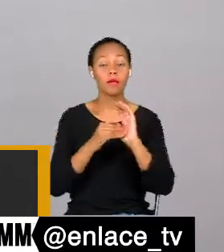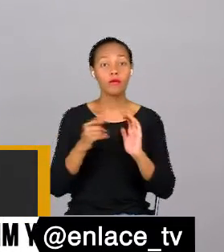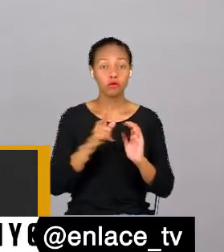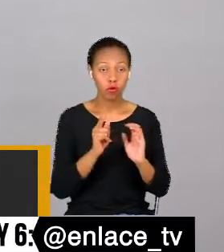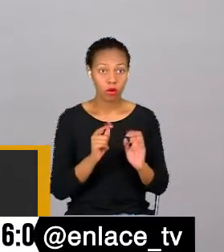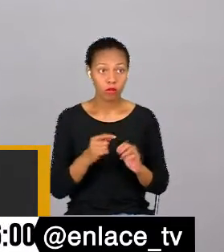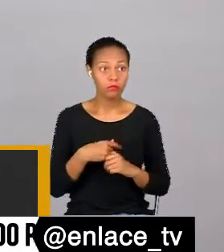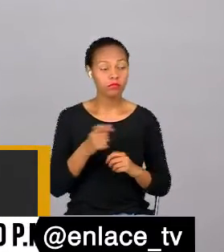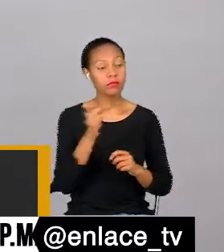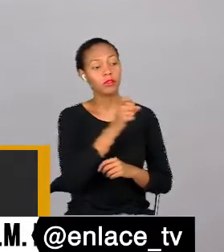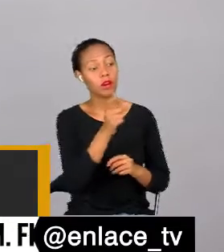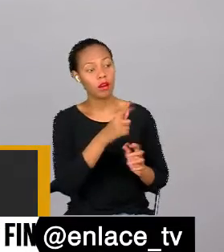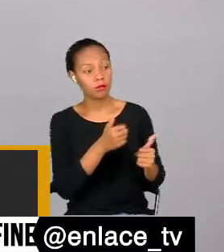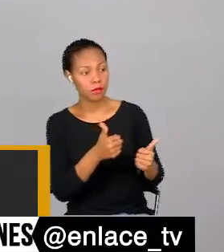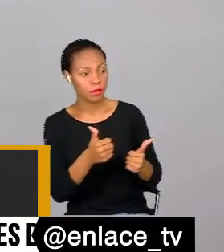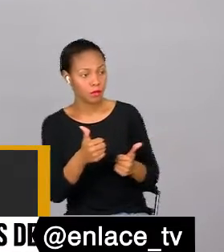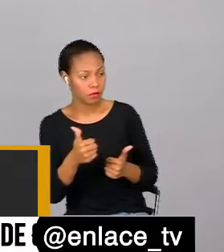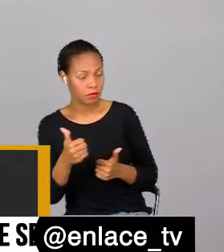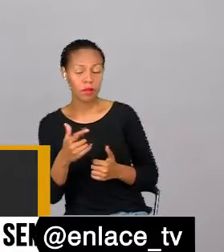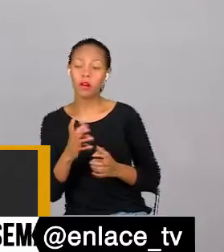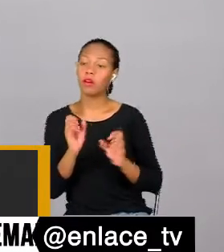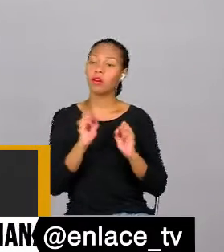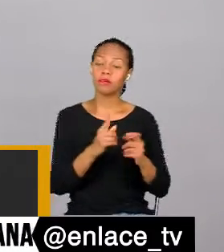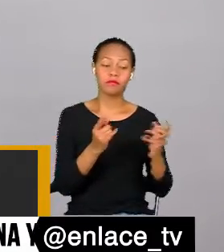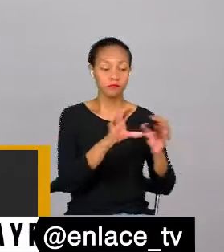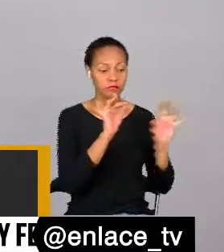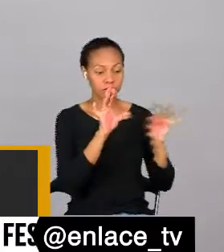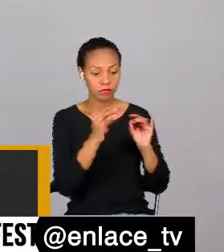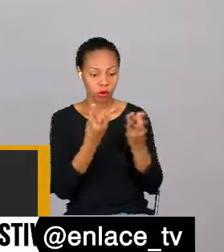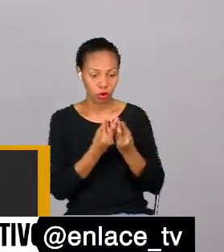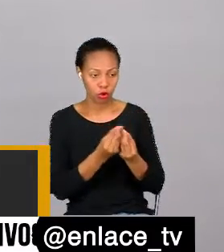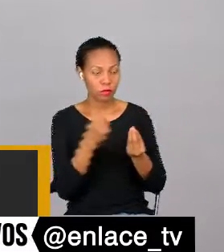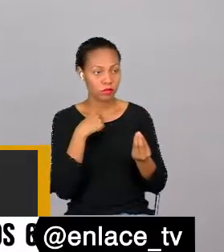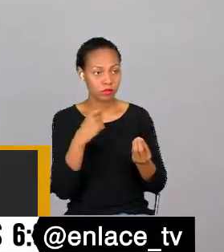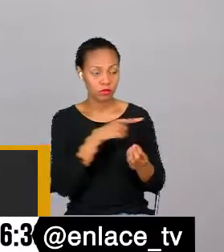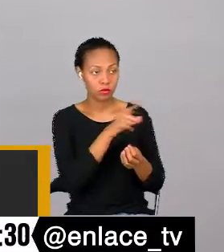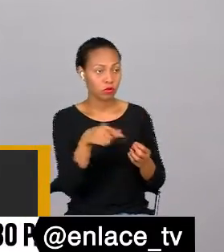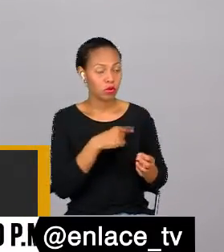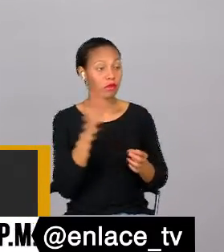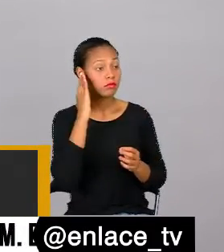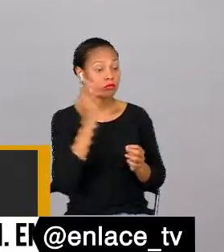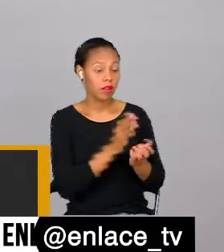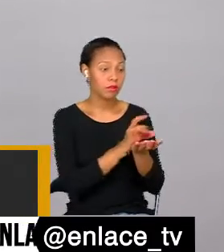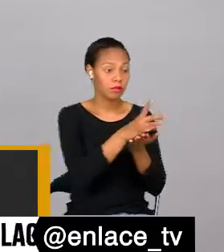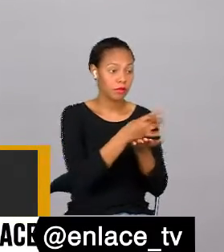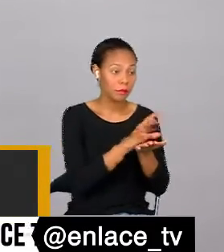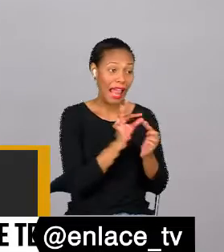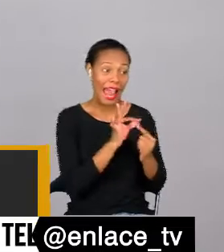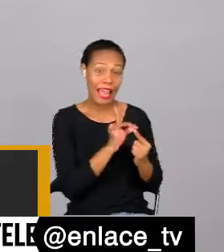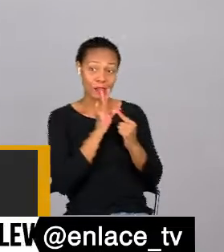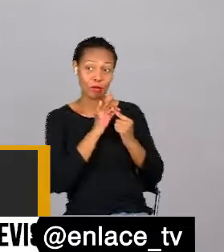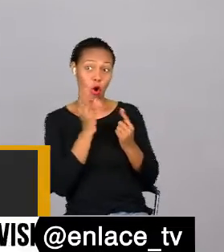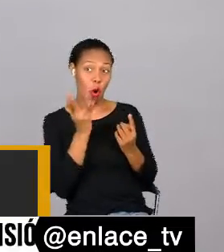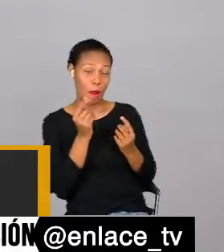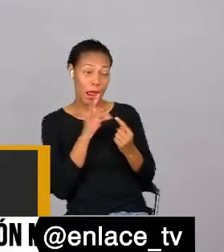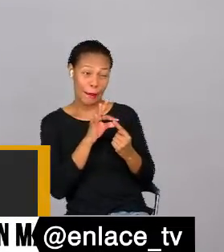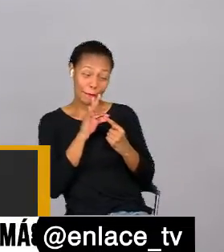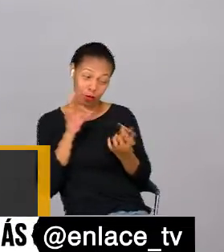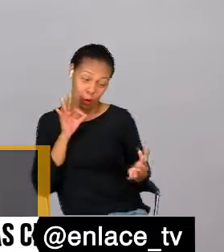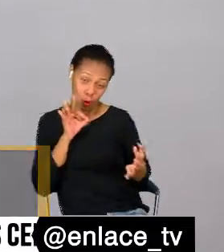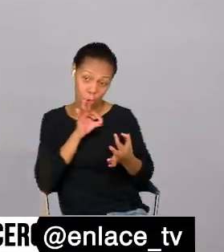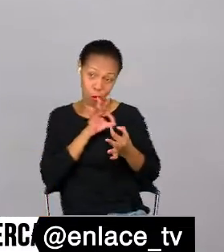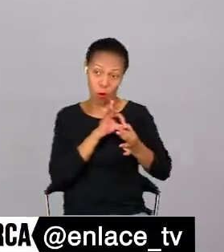las personas, son convocadas dentro de un grupo de comunicación y este grupo de comunicación queda enlazado directamente con la Policía